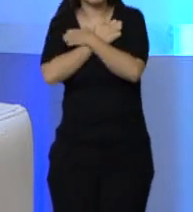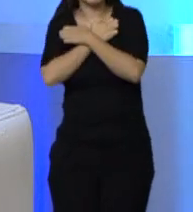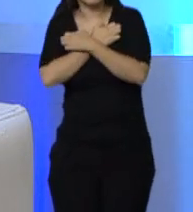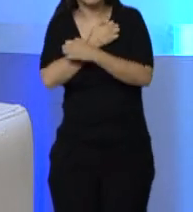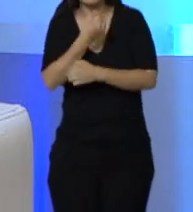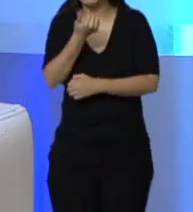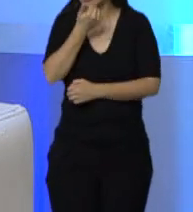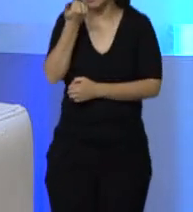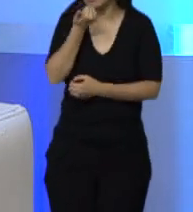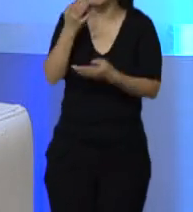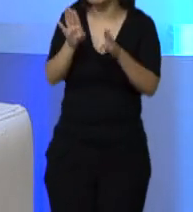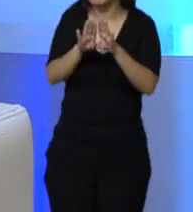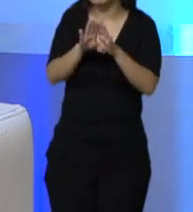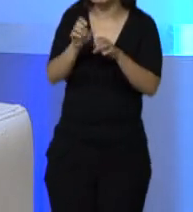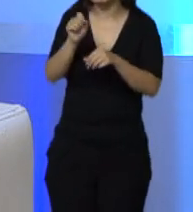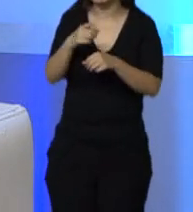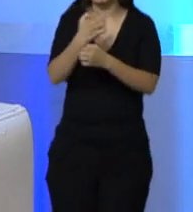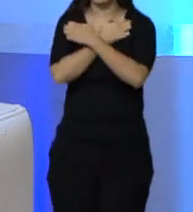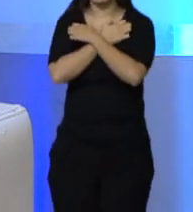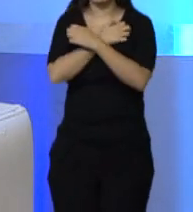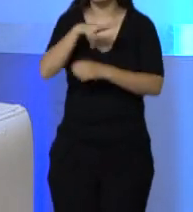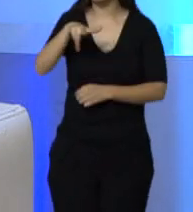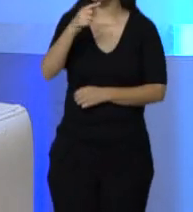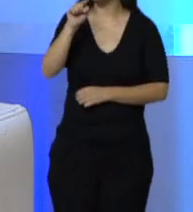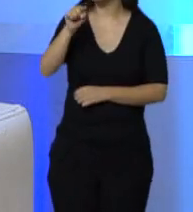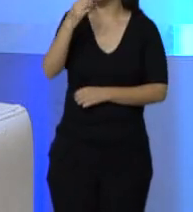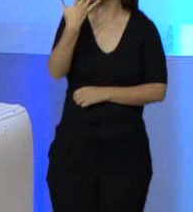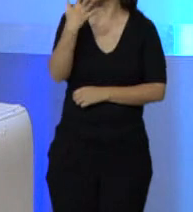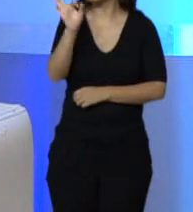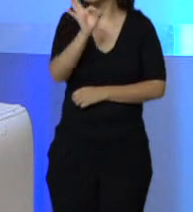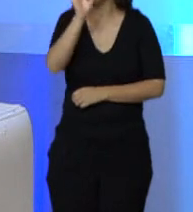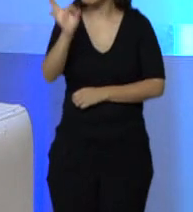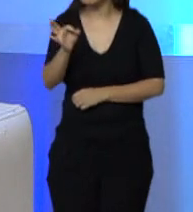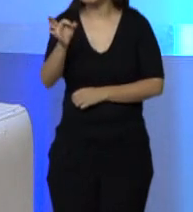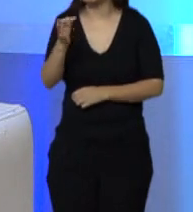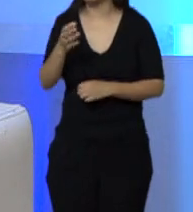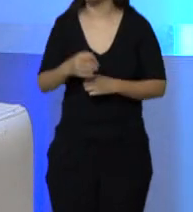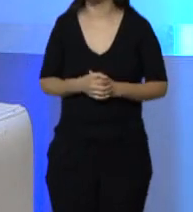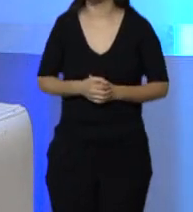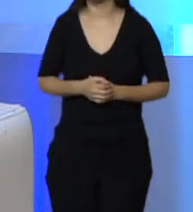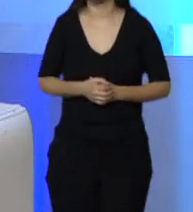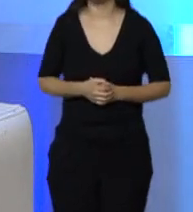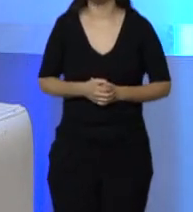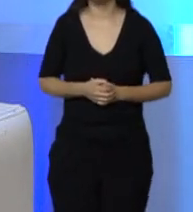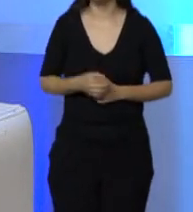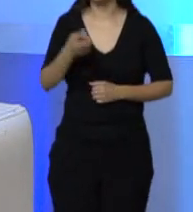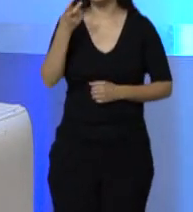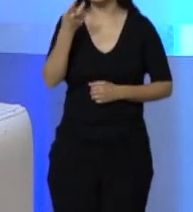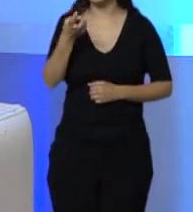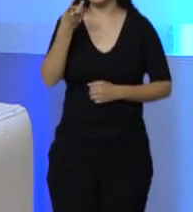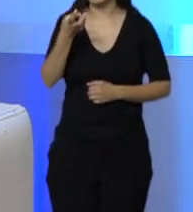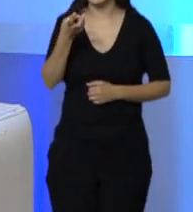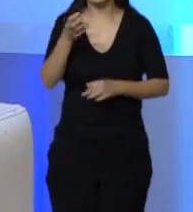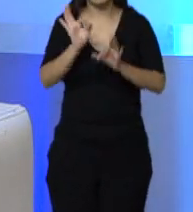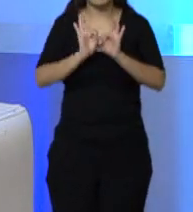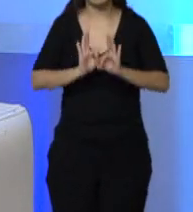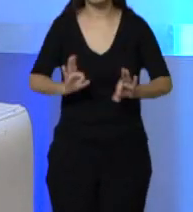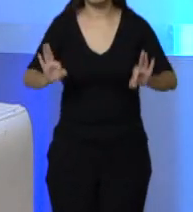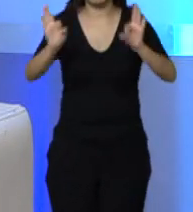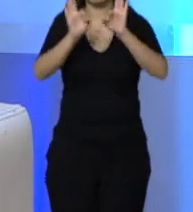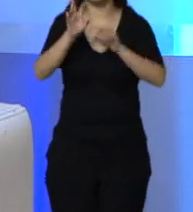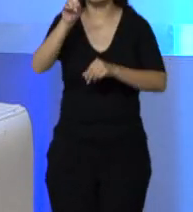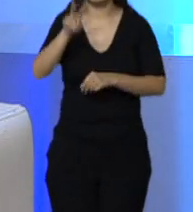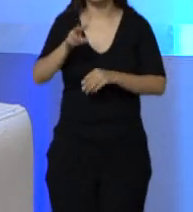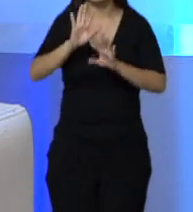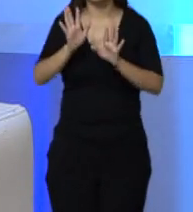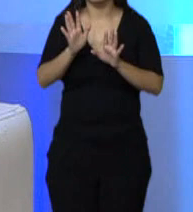privada en méxico representa como un 13.5 por ciento del sistema entonces esto sí es algo importante sabemos que